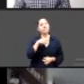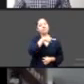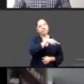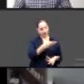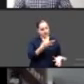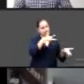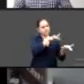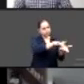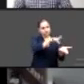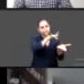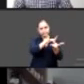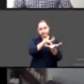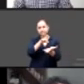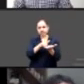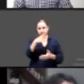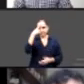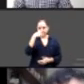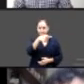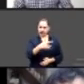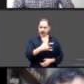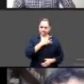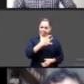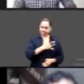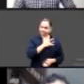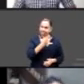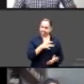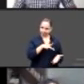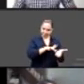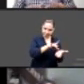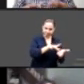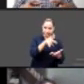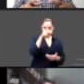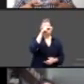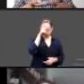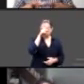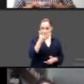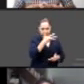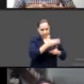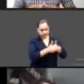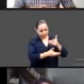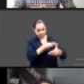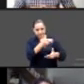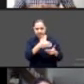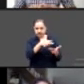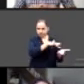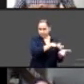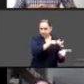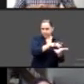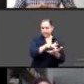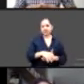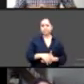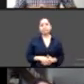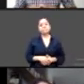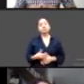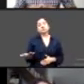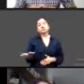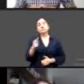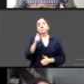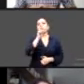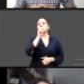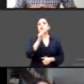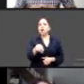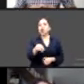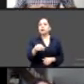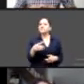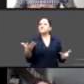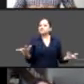Pasamos a la siguiente diapositiva, por favor. Y fíjense que también ante este panorama de no saber de la incertidumbre que nos genera